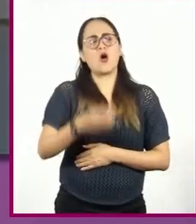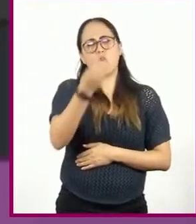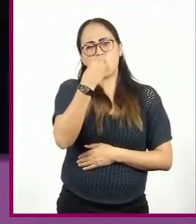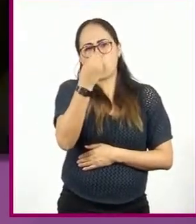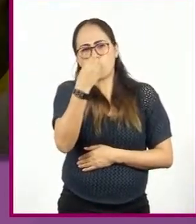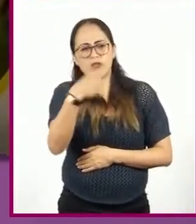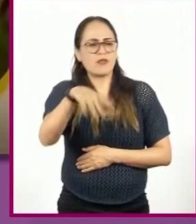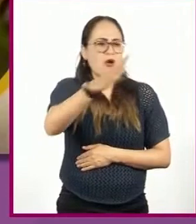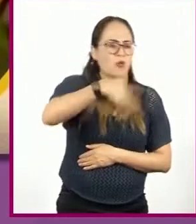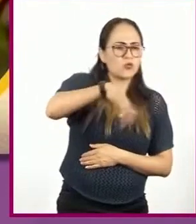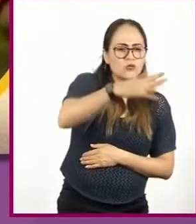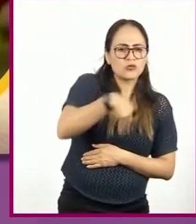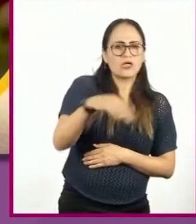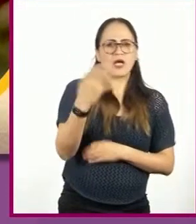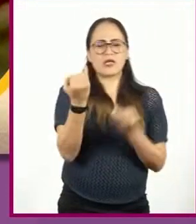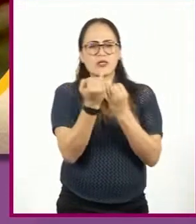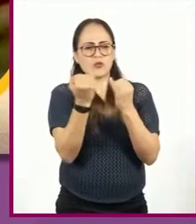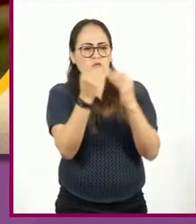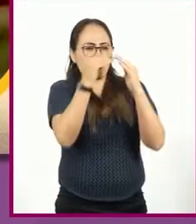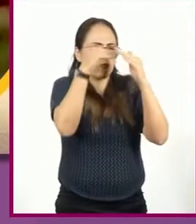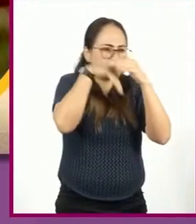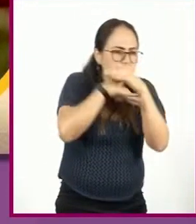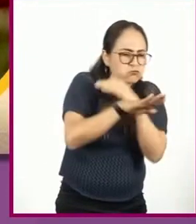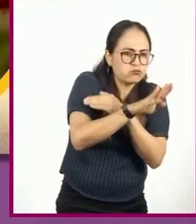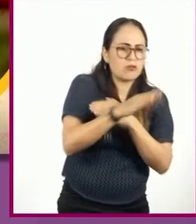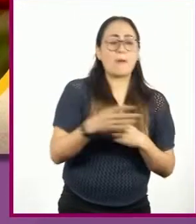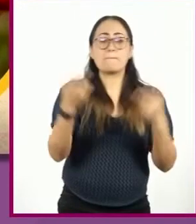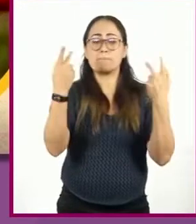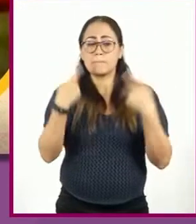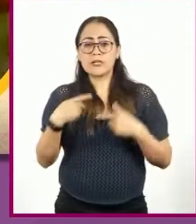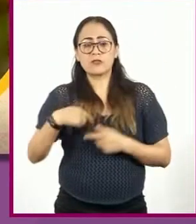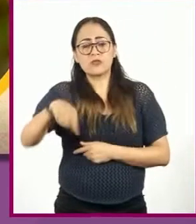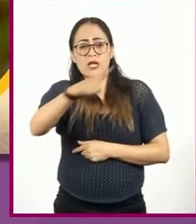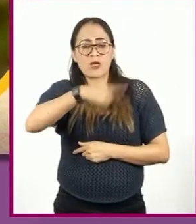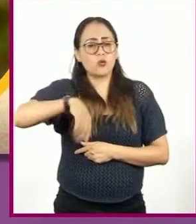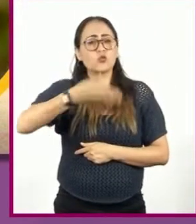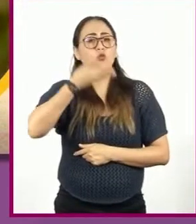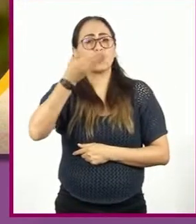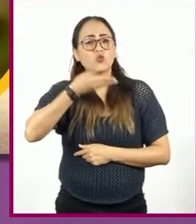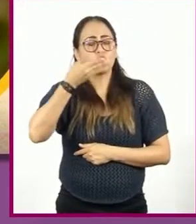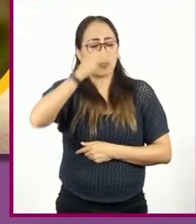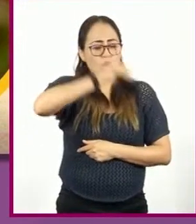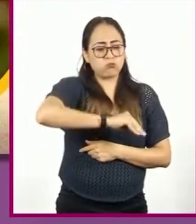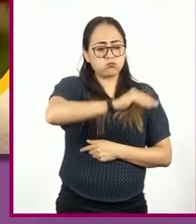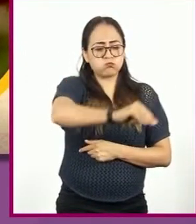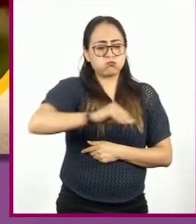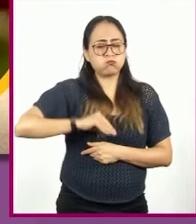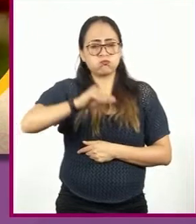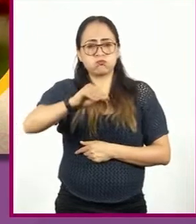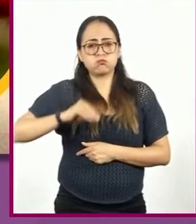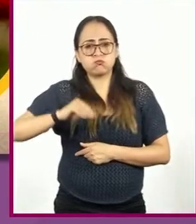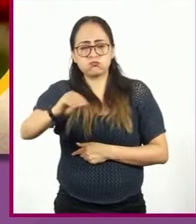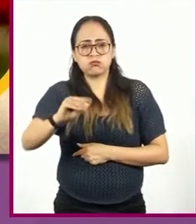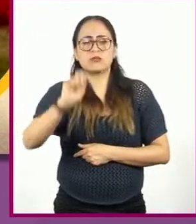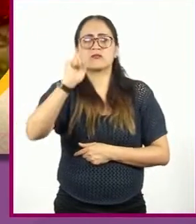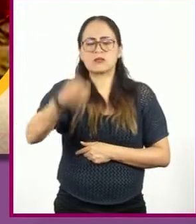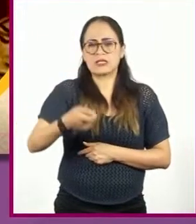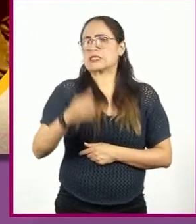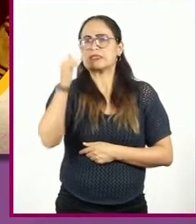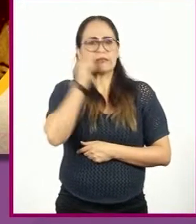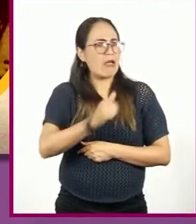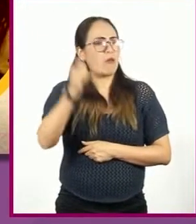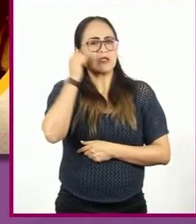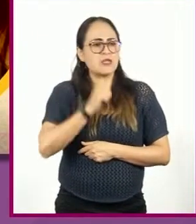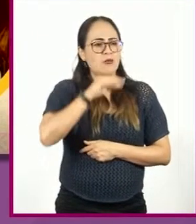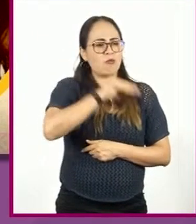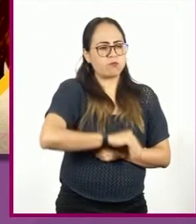refugio. Estos pobladores llevaban un estilo de vida nómada, cuya principal característica era el constante